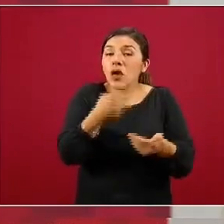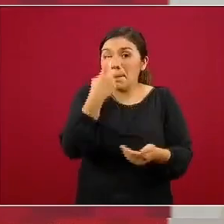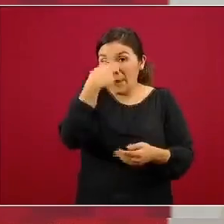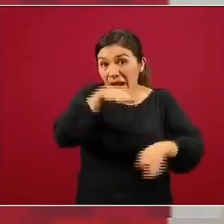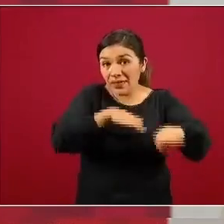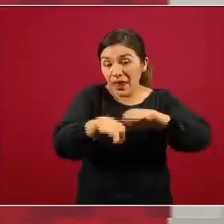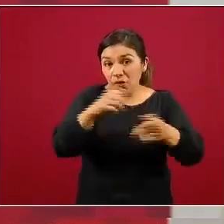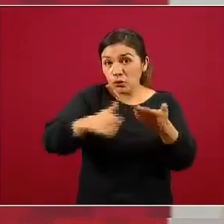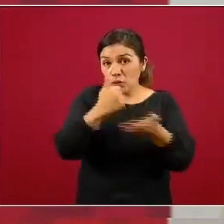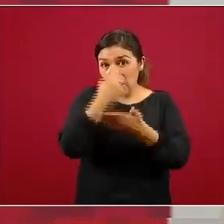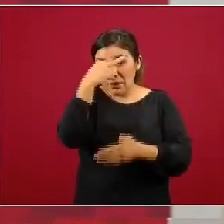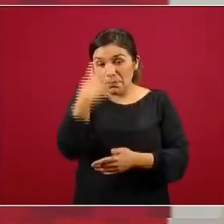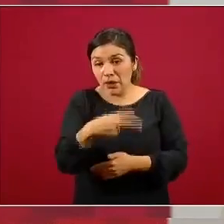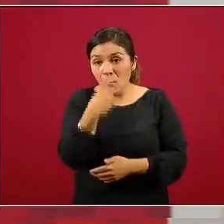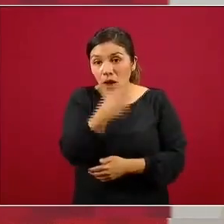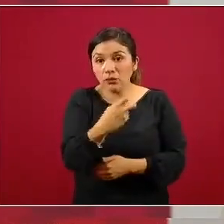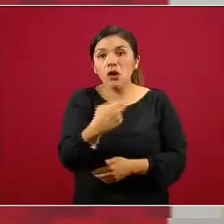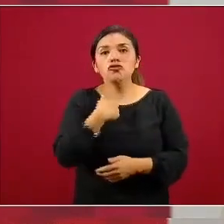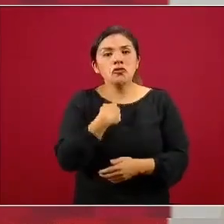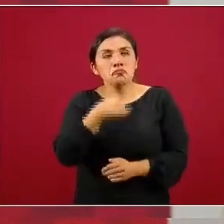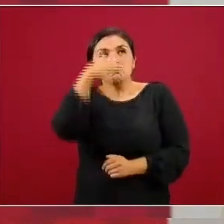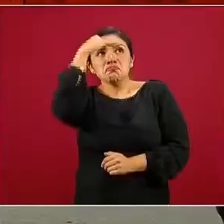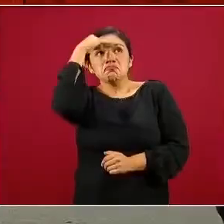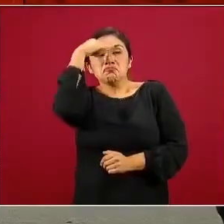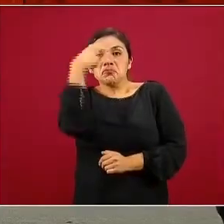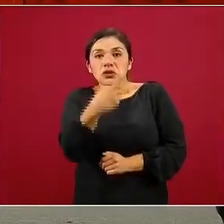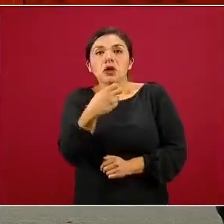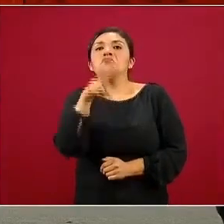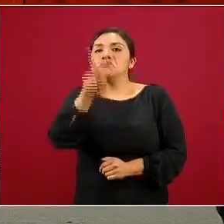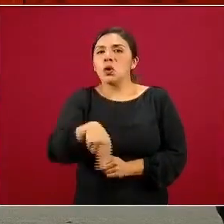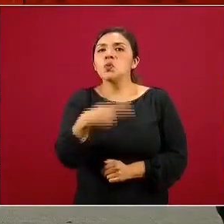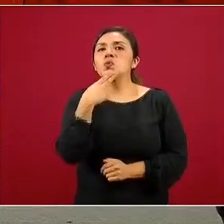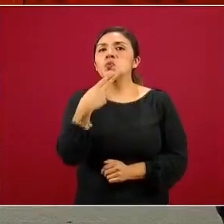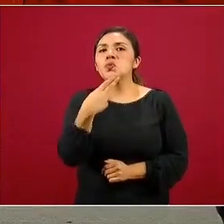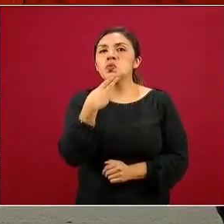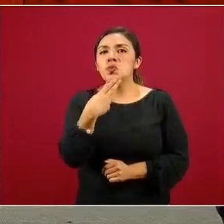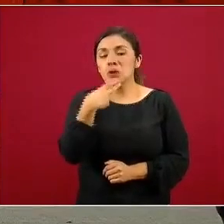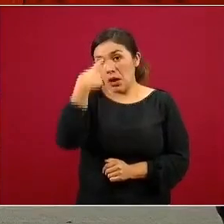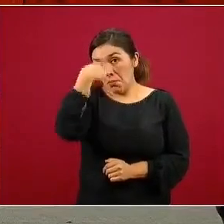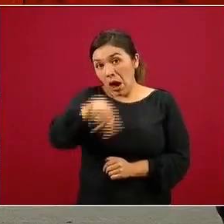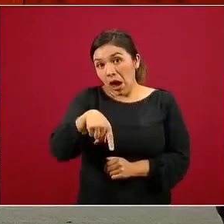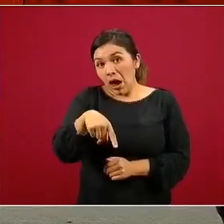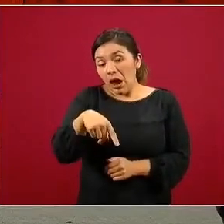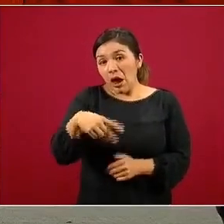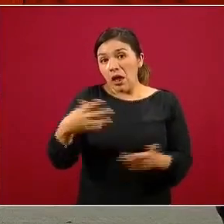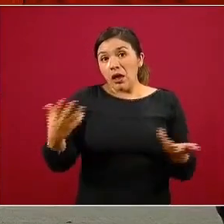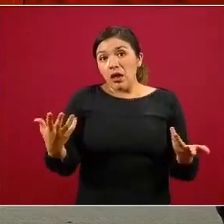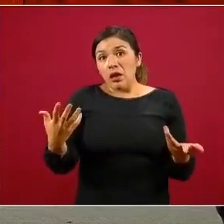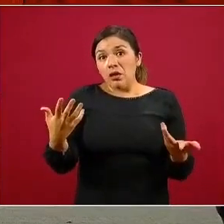de trabajo de la Ciudad de México lo hemos considerado útil para